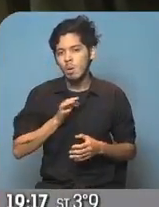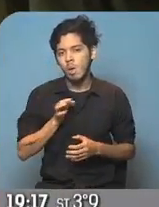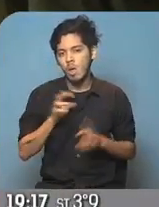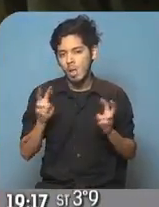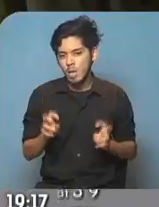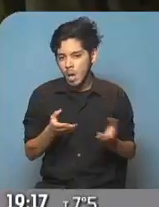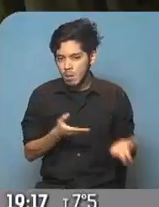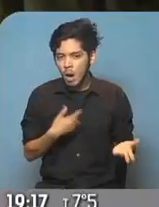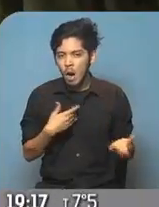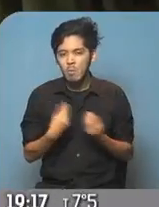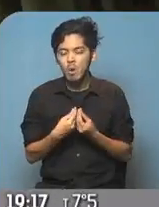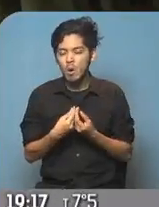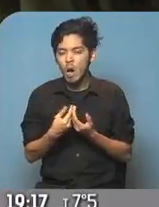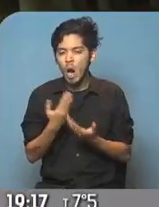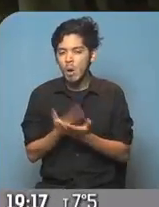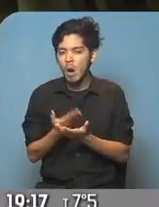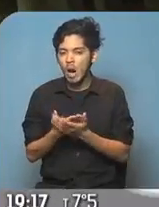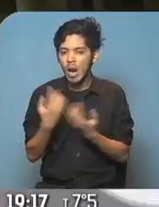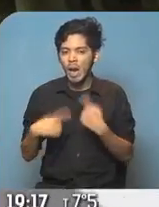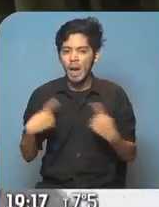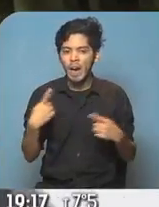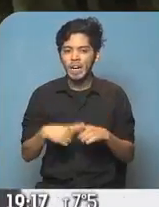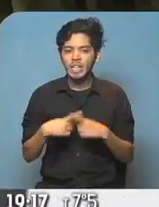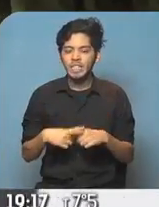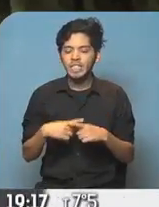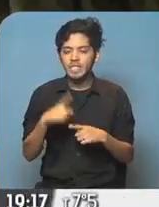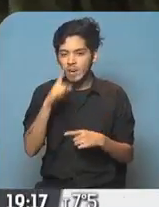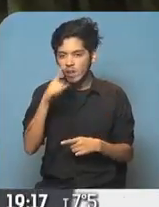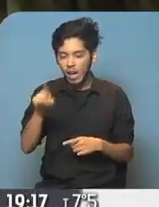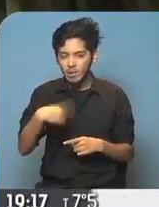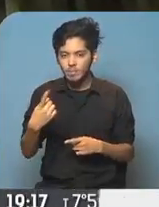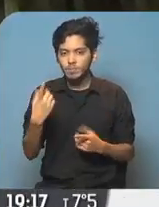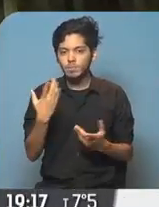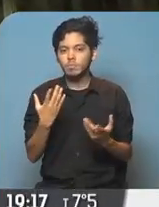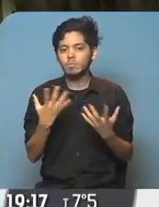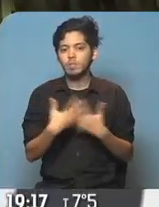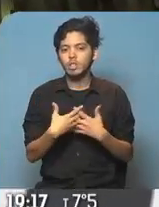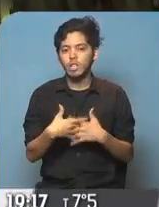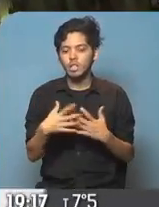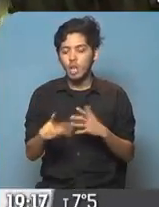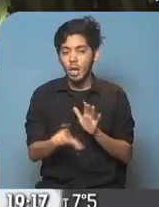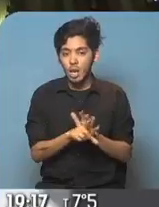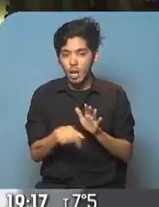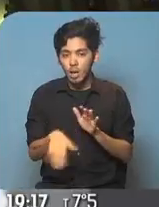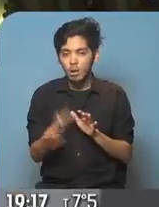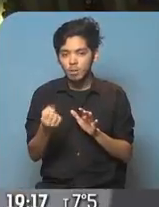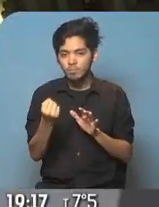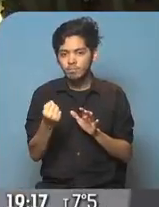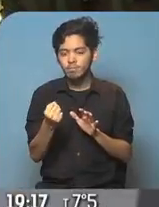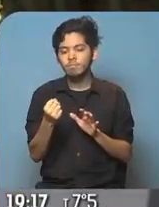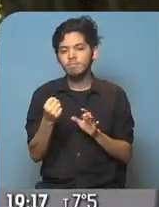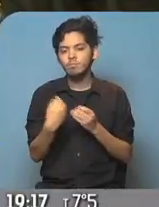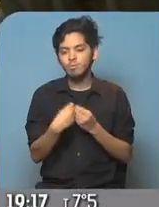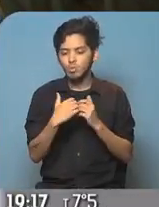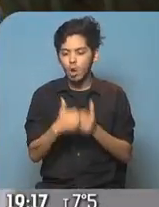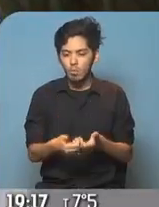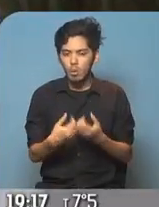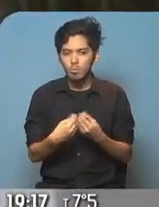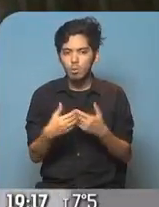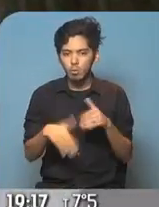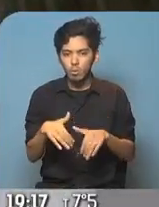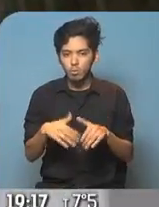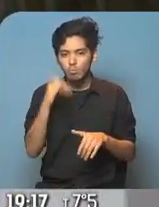muchas propuestas que surgieron en el debate y creo que hemos terminado proponiendo un proyecto de ley que ha obtenido mucho acompañamiento, muy votable,